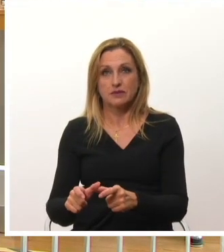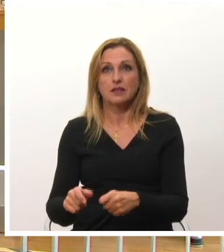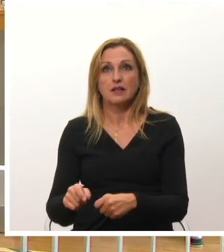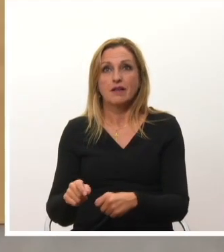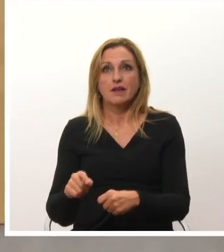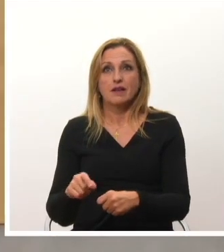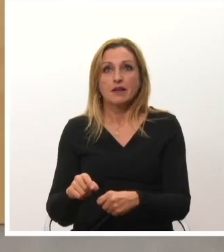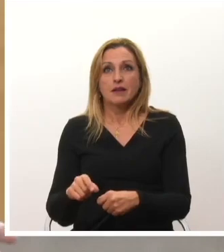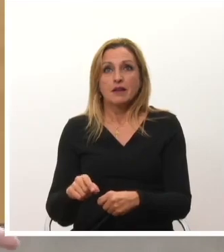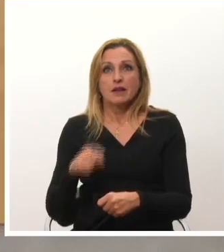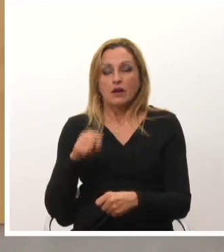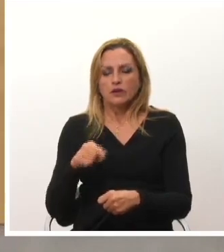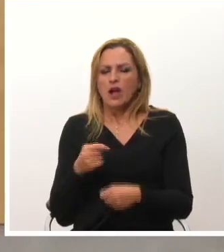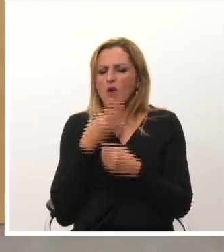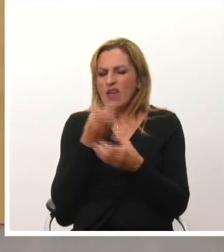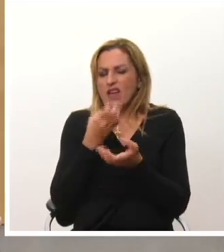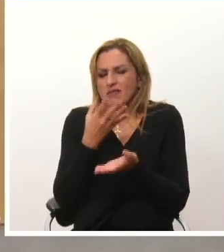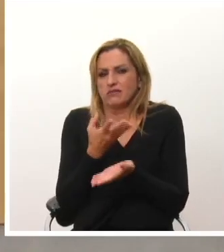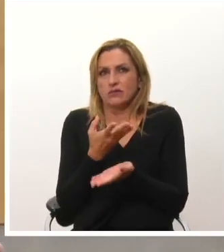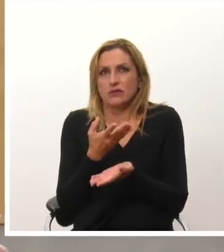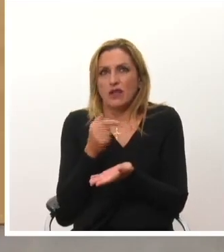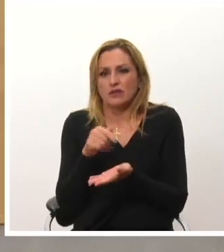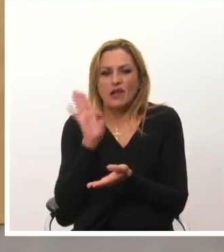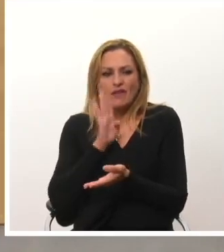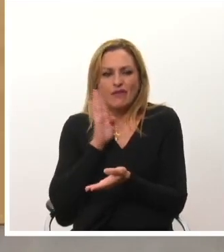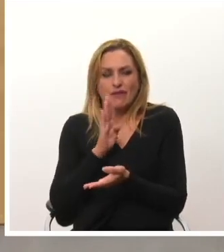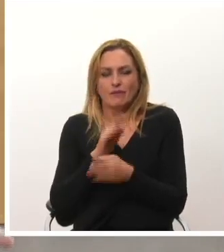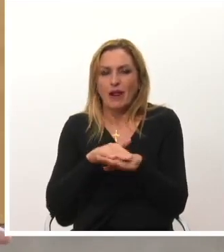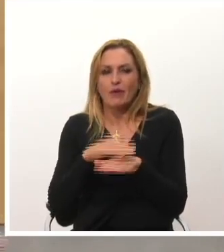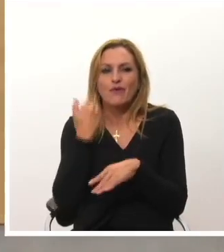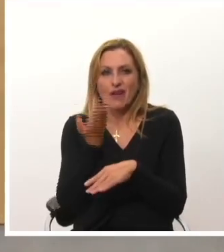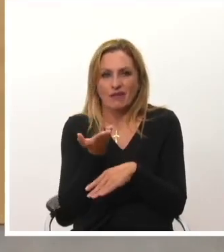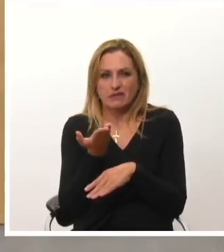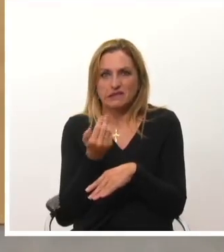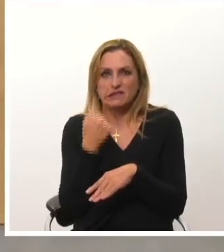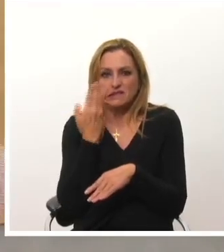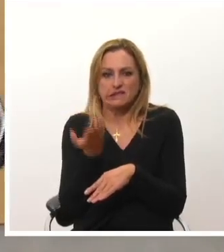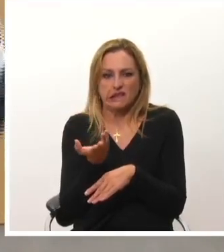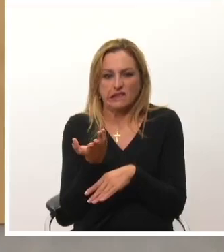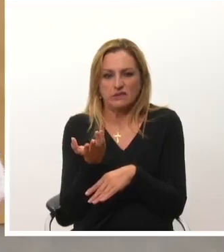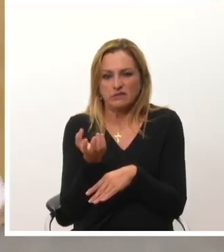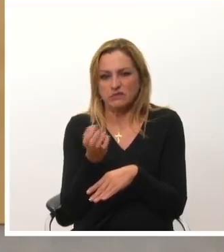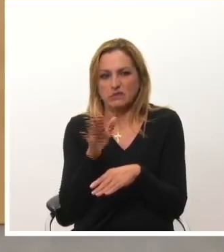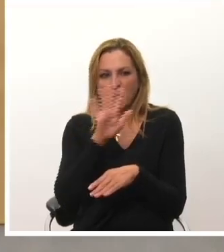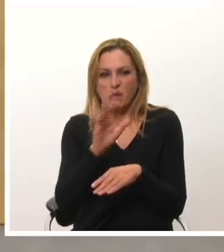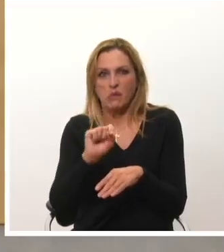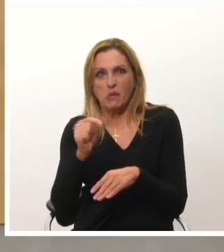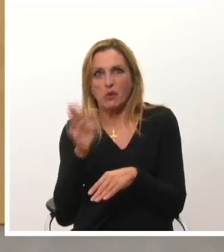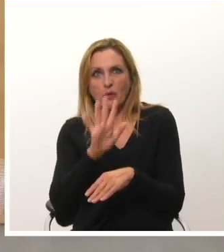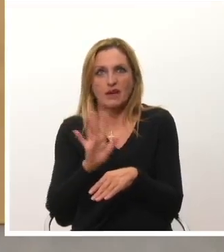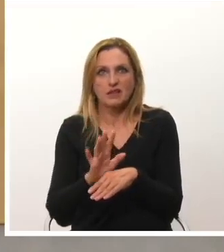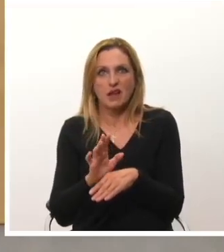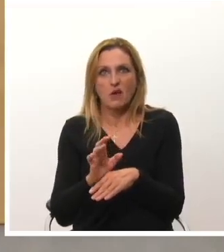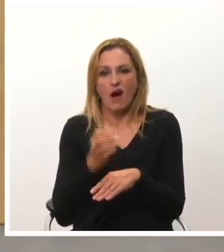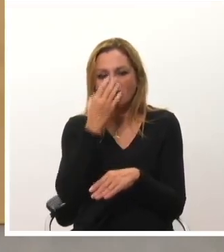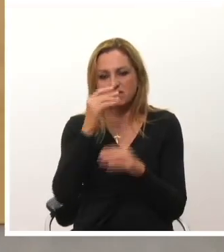cuanto a la trezo que ha soltado usted aquí me parece un poco feo si de verdad es un poco show Un poco Circo no le parecen los atrezos que ha